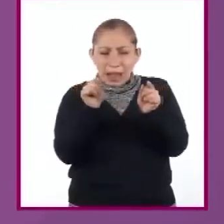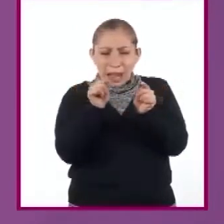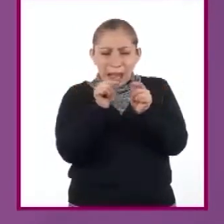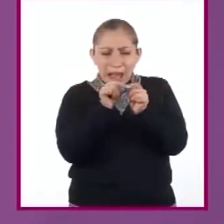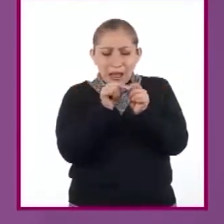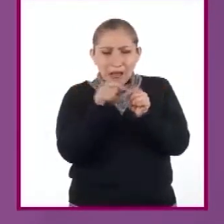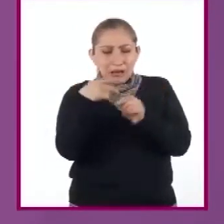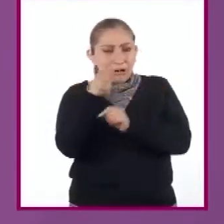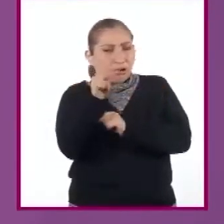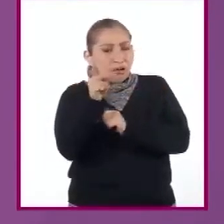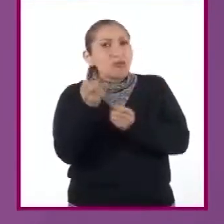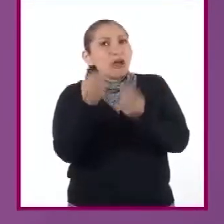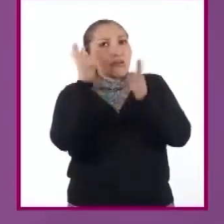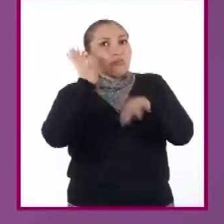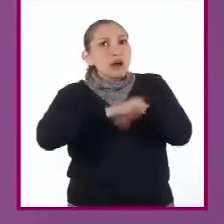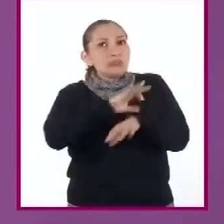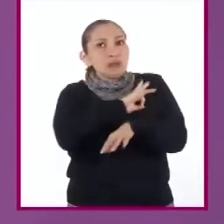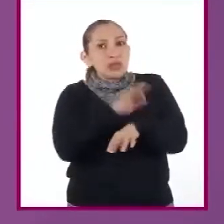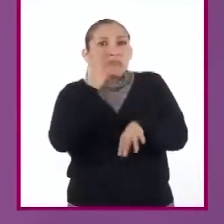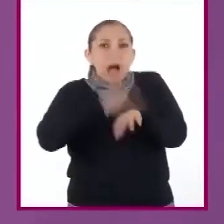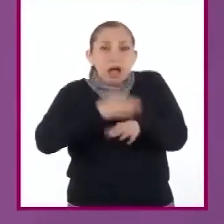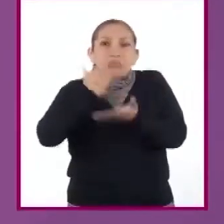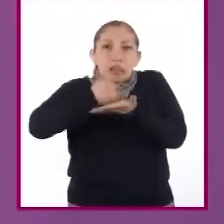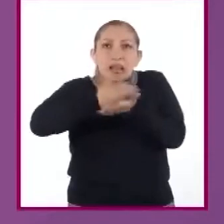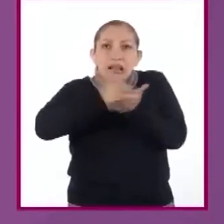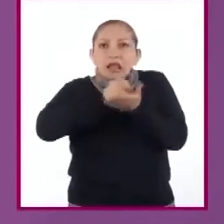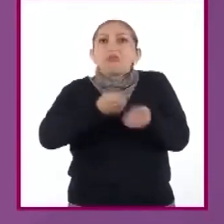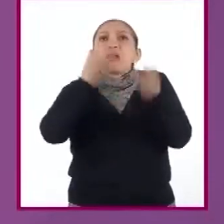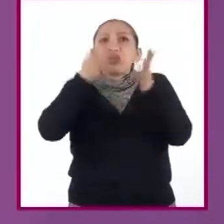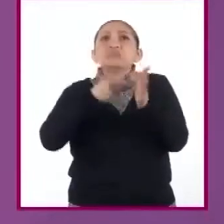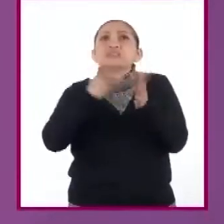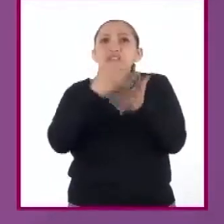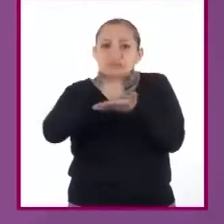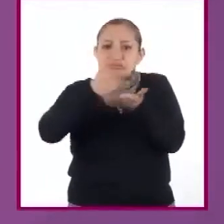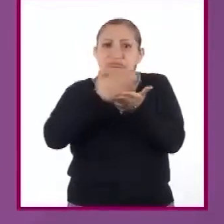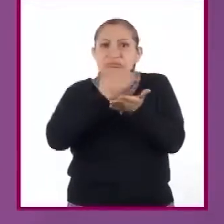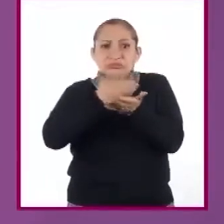Pero, ¿cuánto más la podemos dividir?